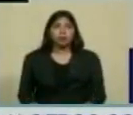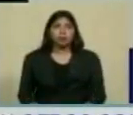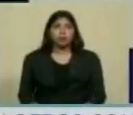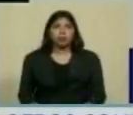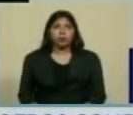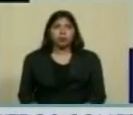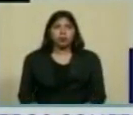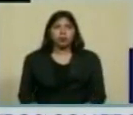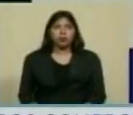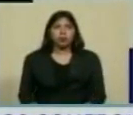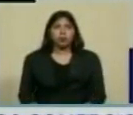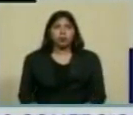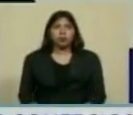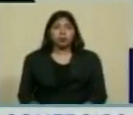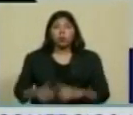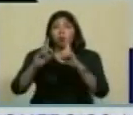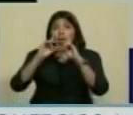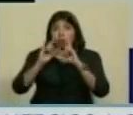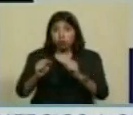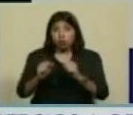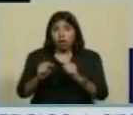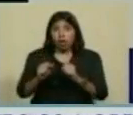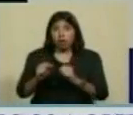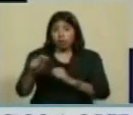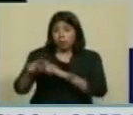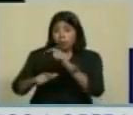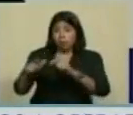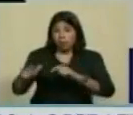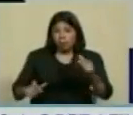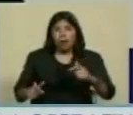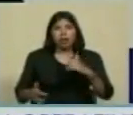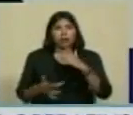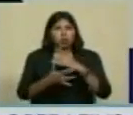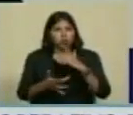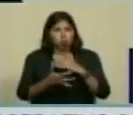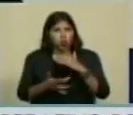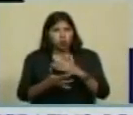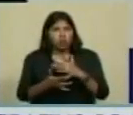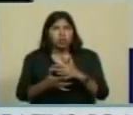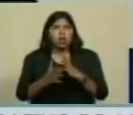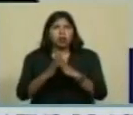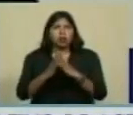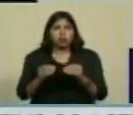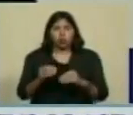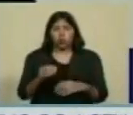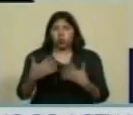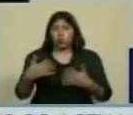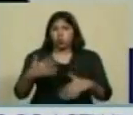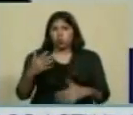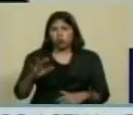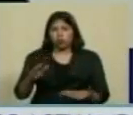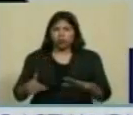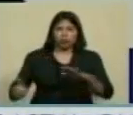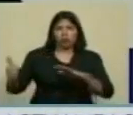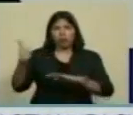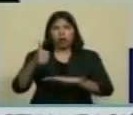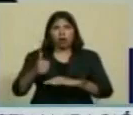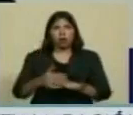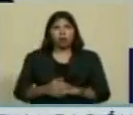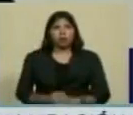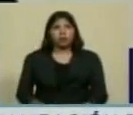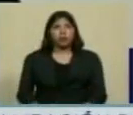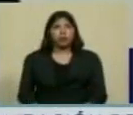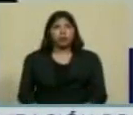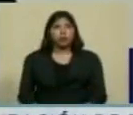la capacidad de nuestros profesionales, de nuestros científicos, tecnólogos, es de primera línea. Y es por ello que en el plan